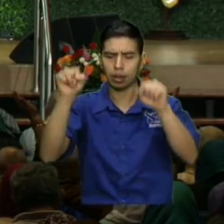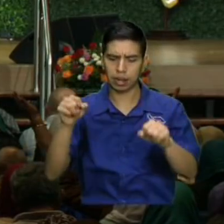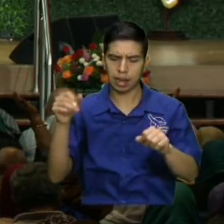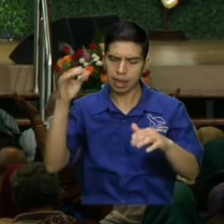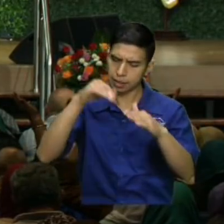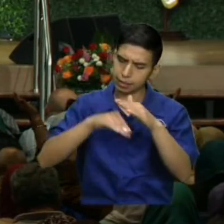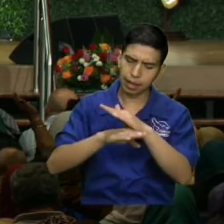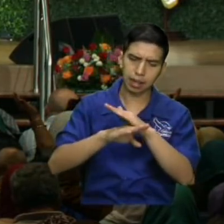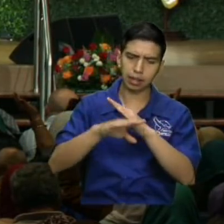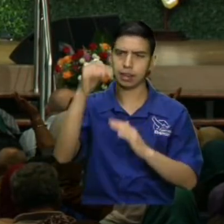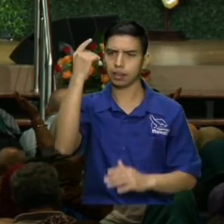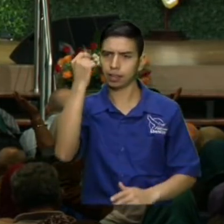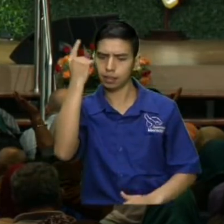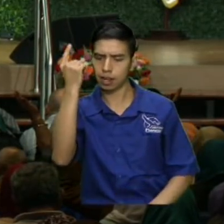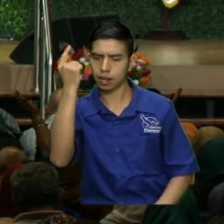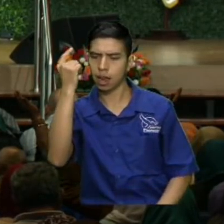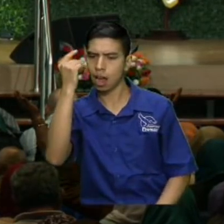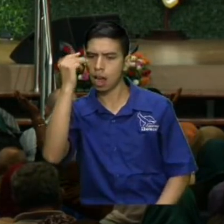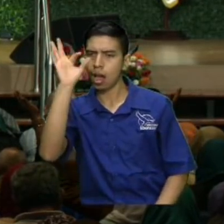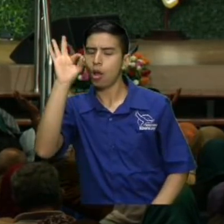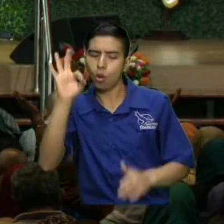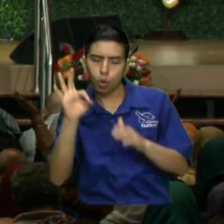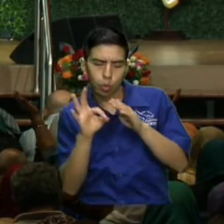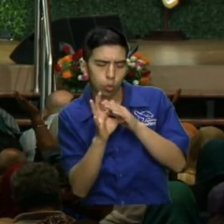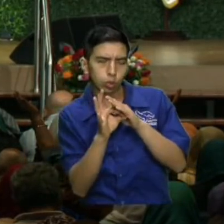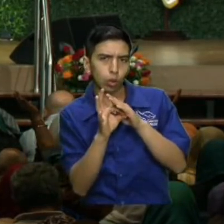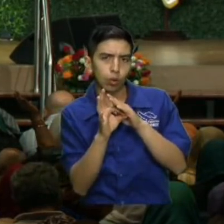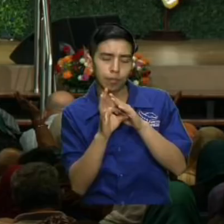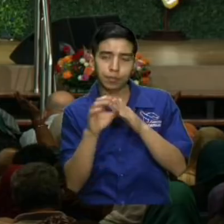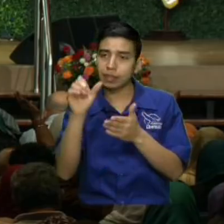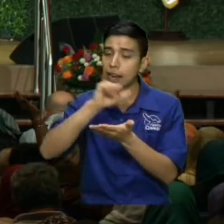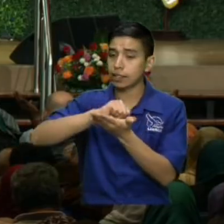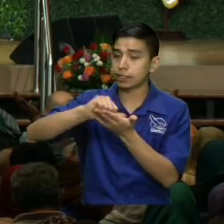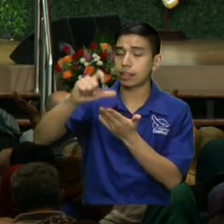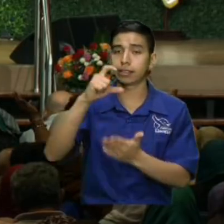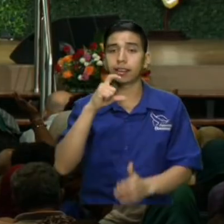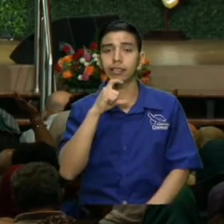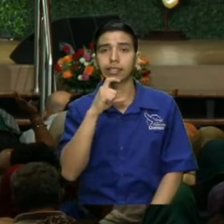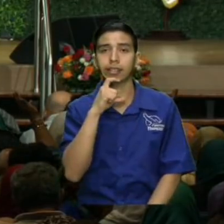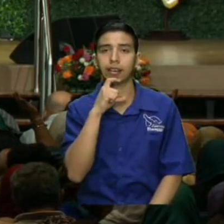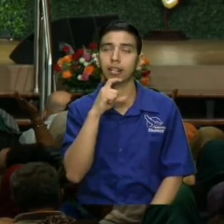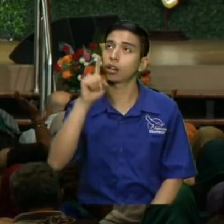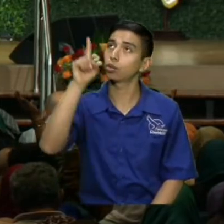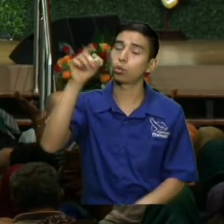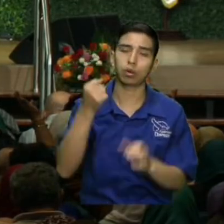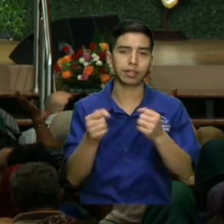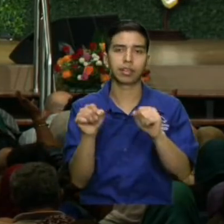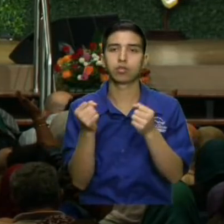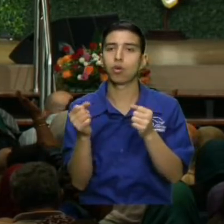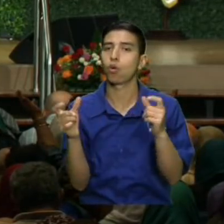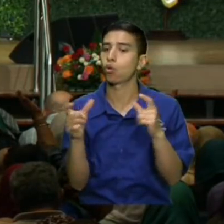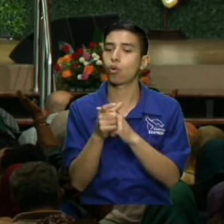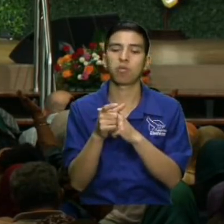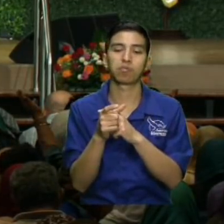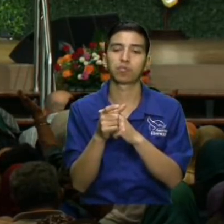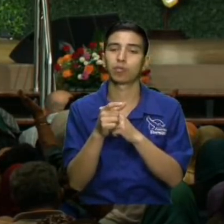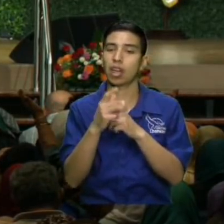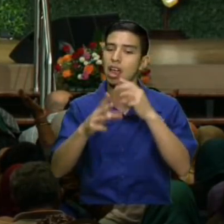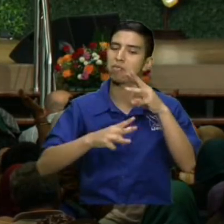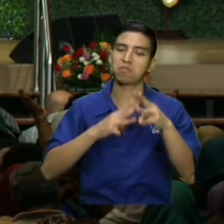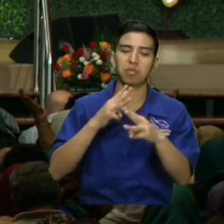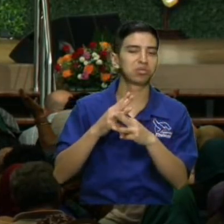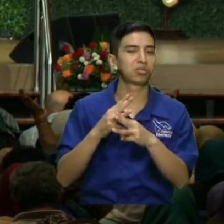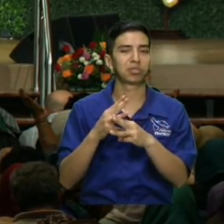los misterios de este pacto extraordinario que tú has hecho con la humanidad.